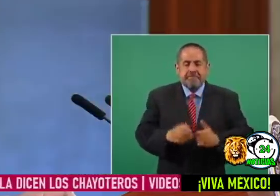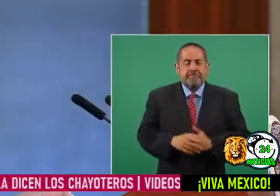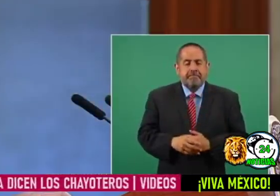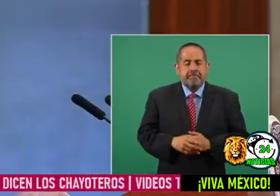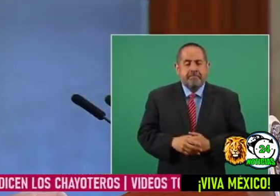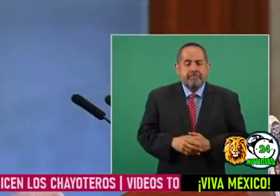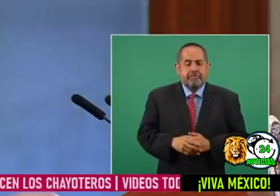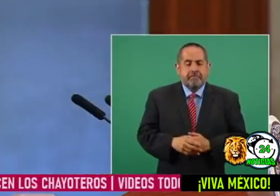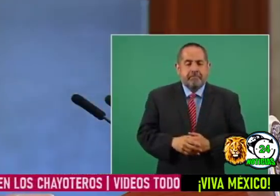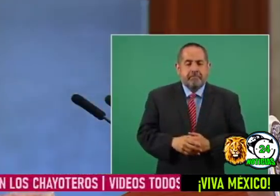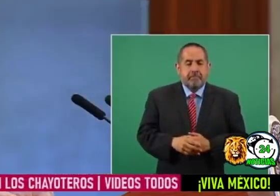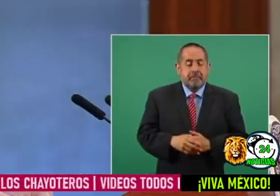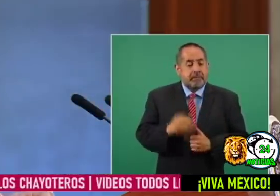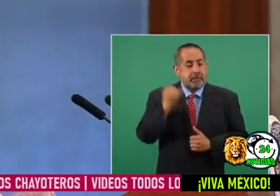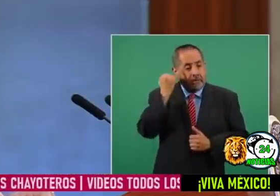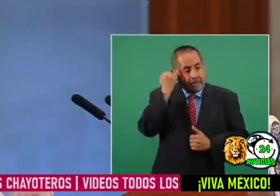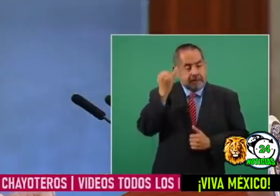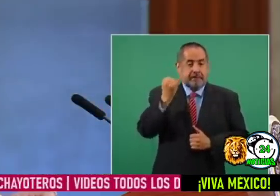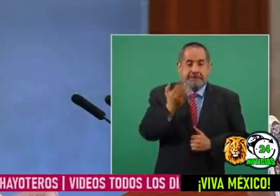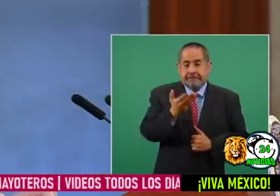claro, imagínense